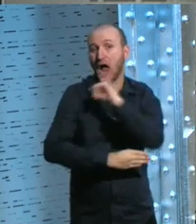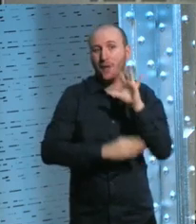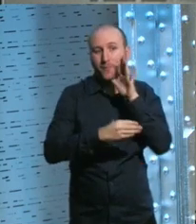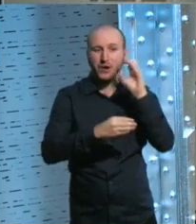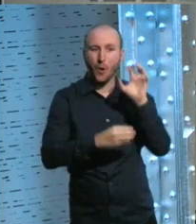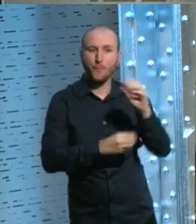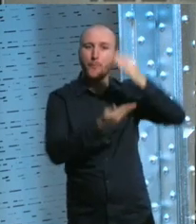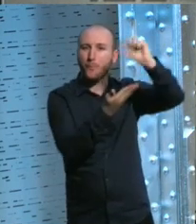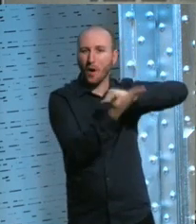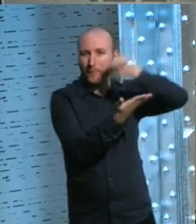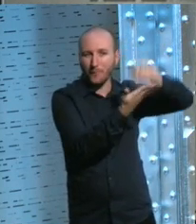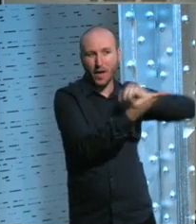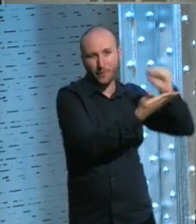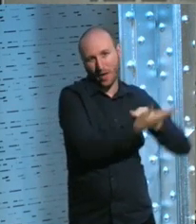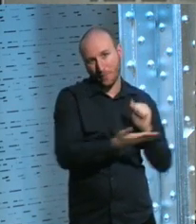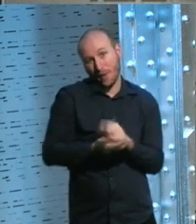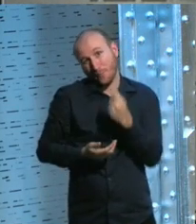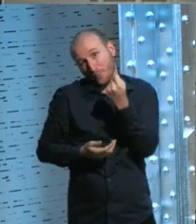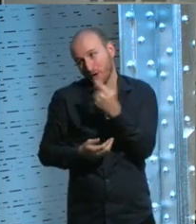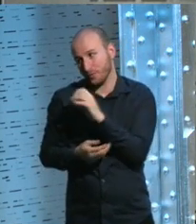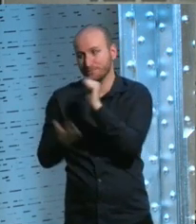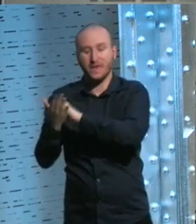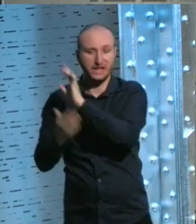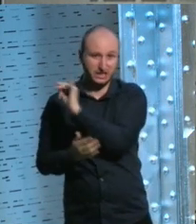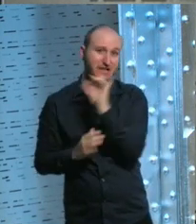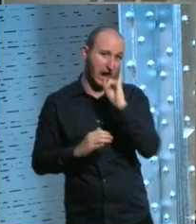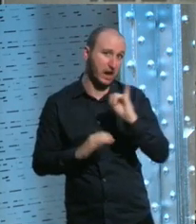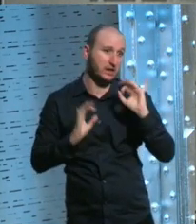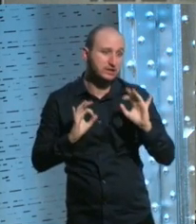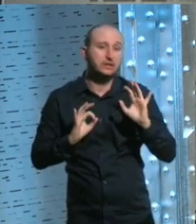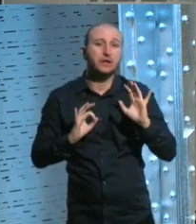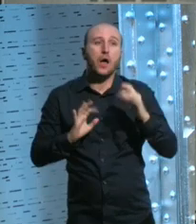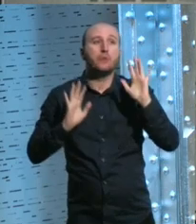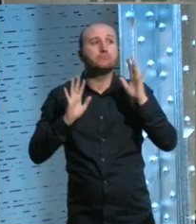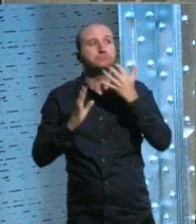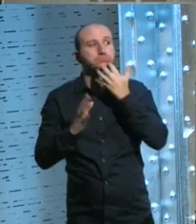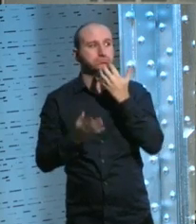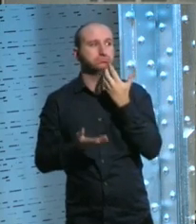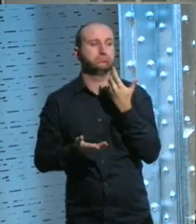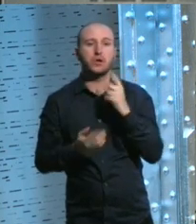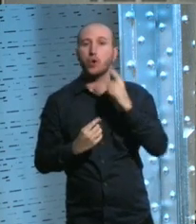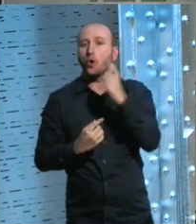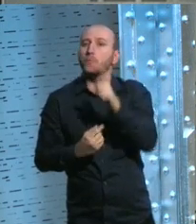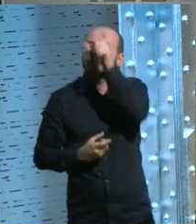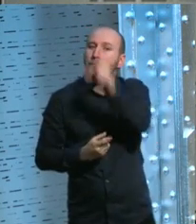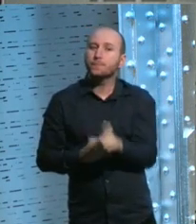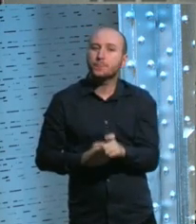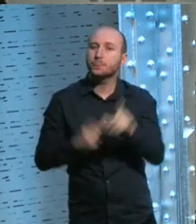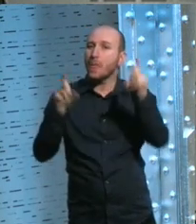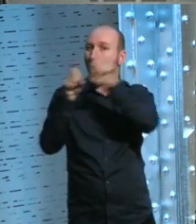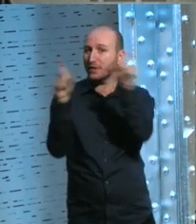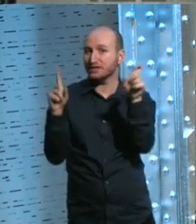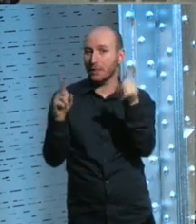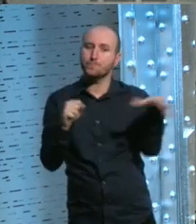huecos. Agujeros, ¿no? Tiene agujeros. Entonces, uno puede estar con la gente de su empresa